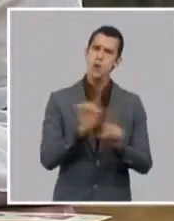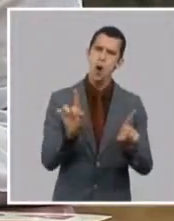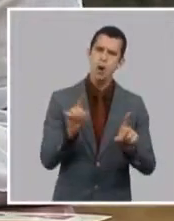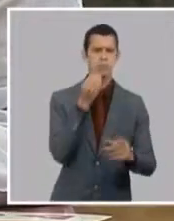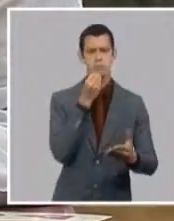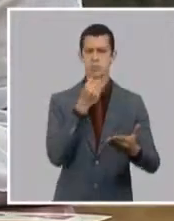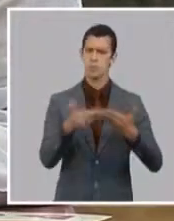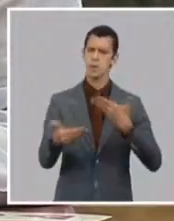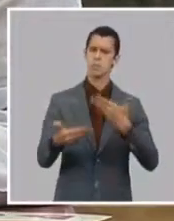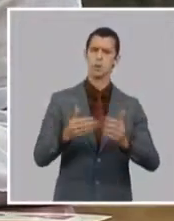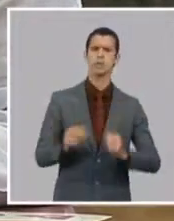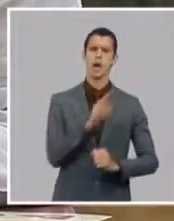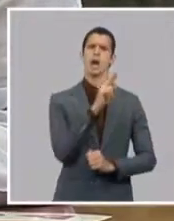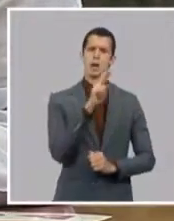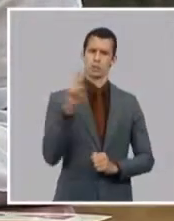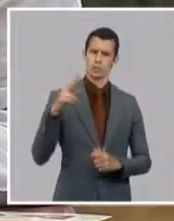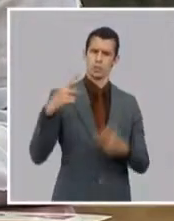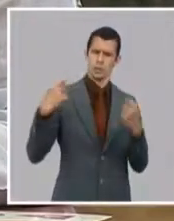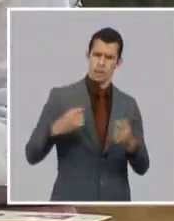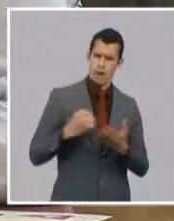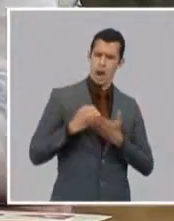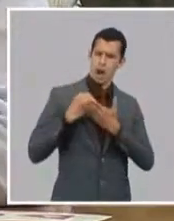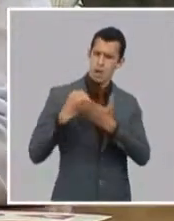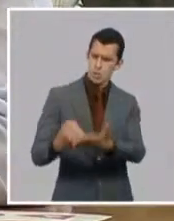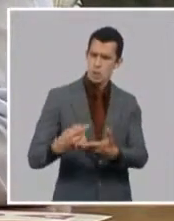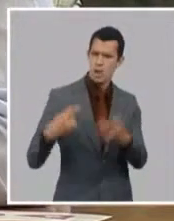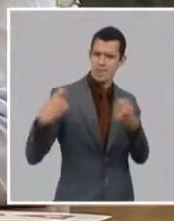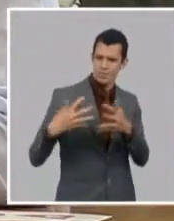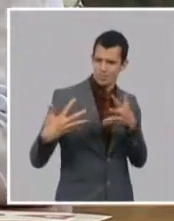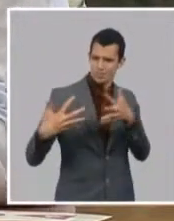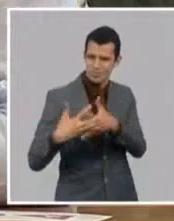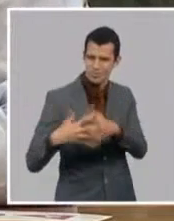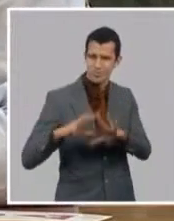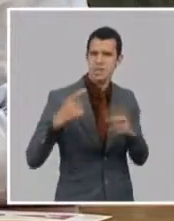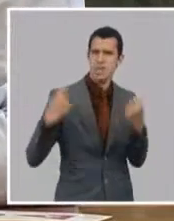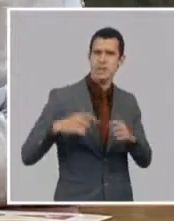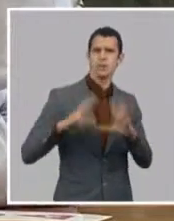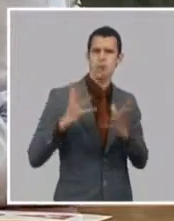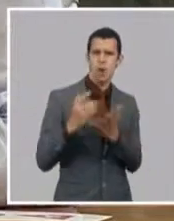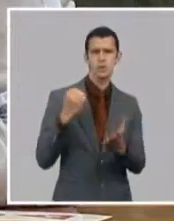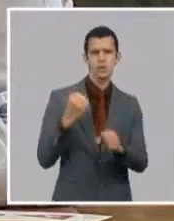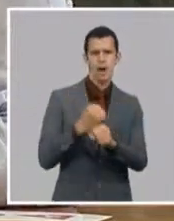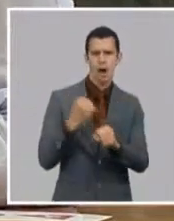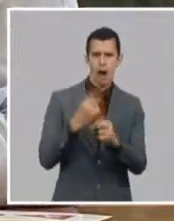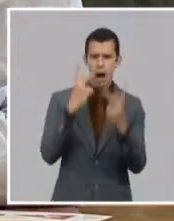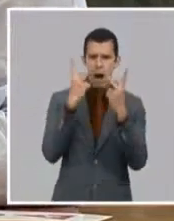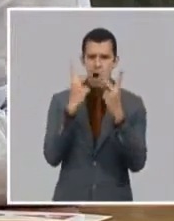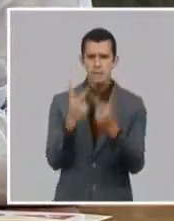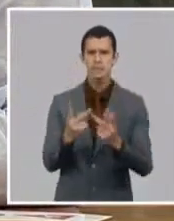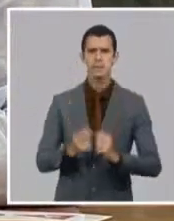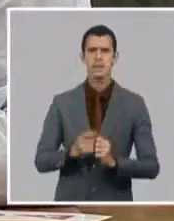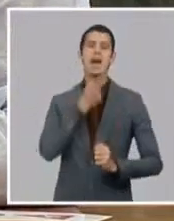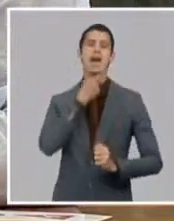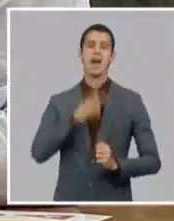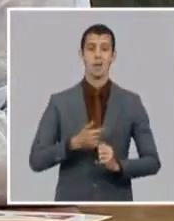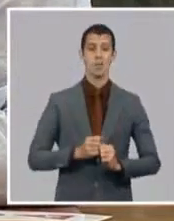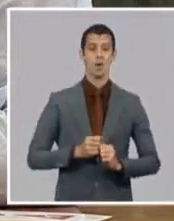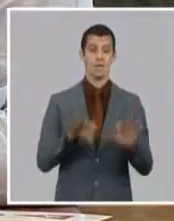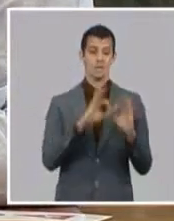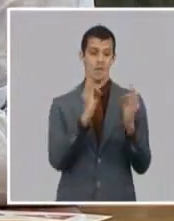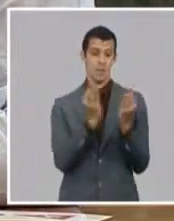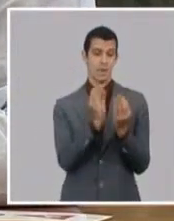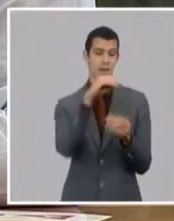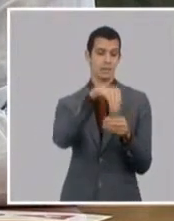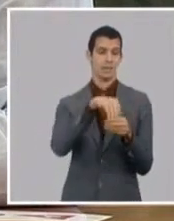dimensión que a otros lugares, donde hay familias disfuncionales, donde hay hijos de familias disfuncionales que entonces están en